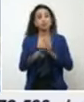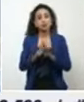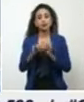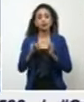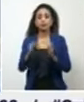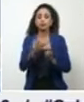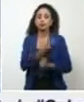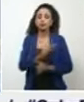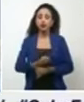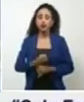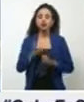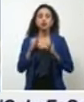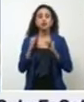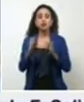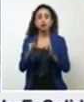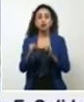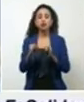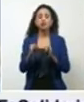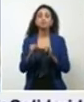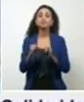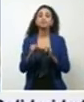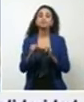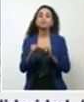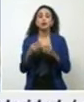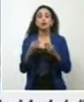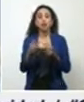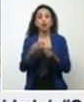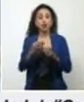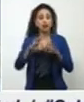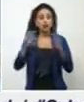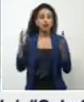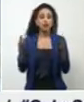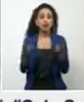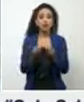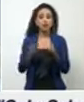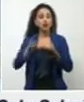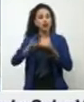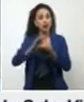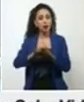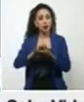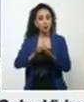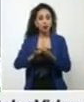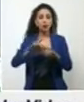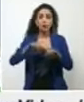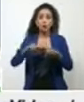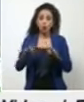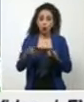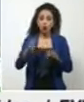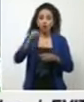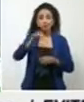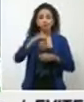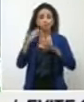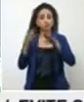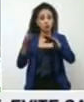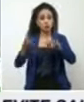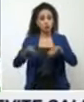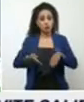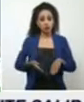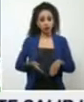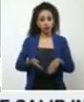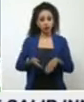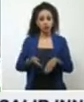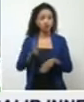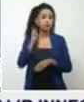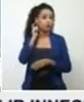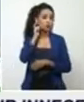las condolencias a sus familiares, amistades y demás por el fallecimiento de una paciente